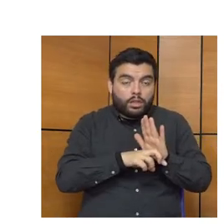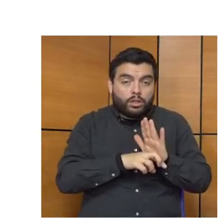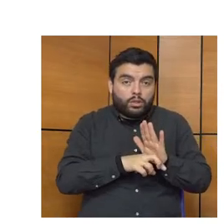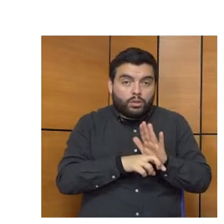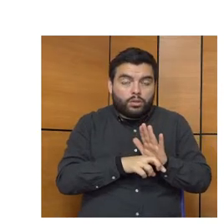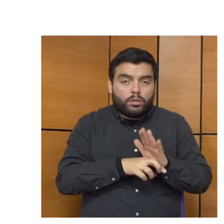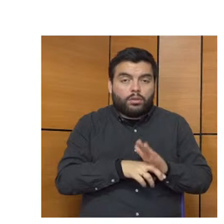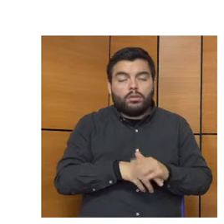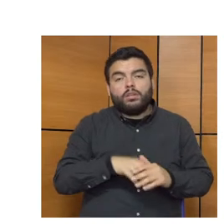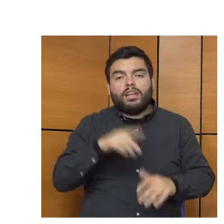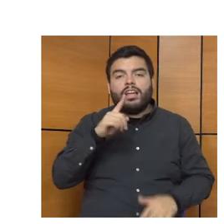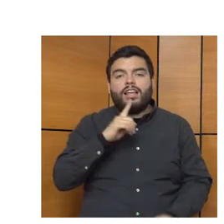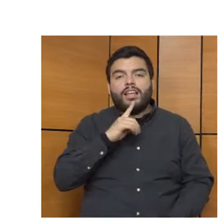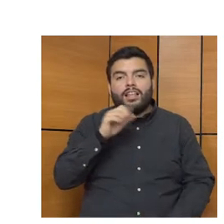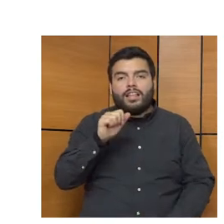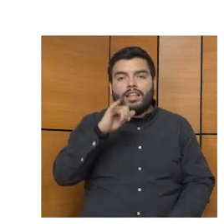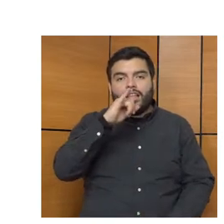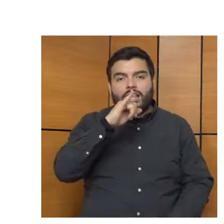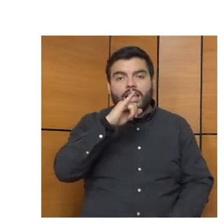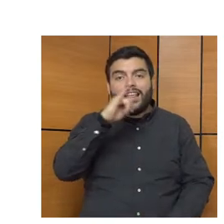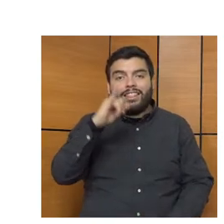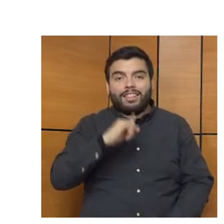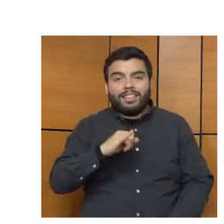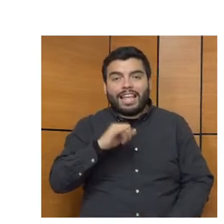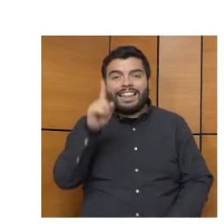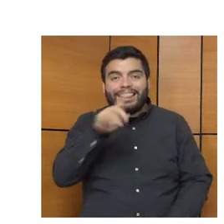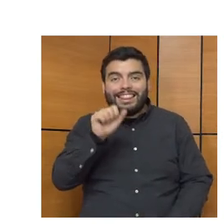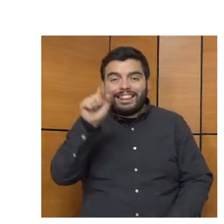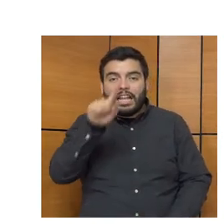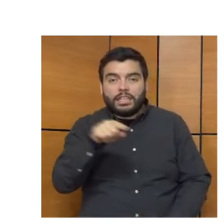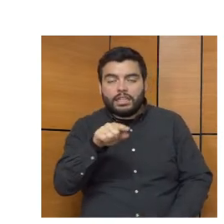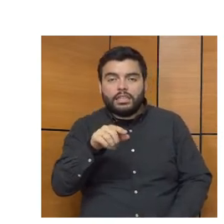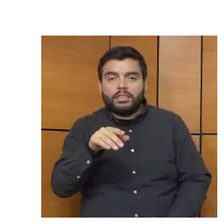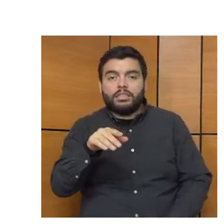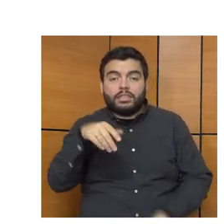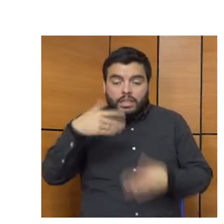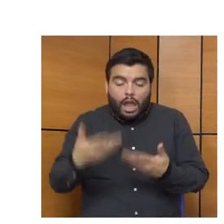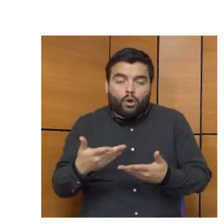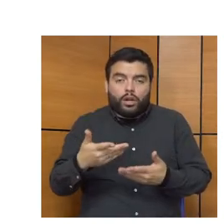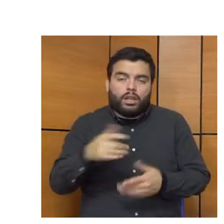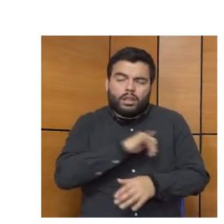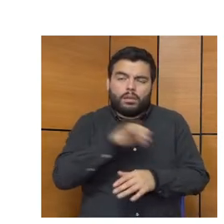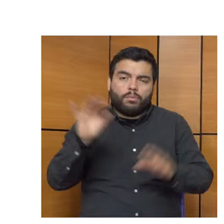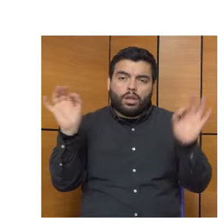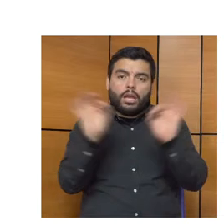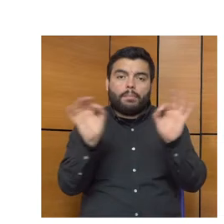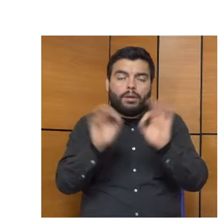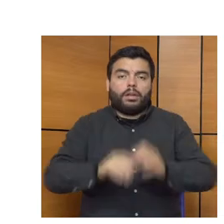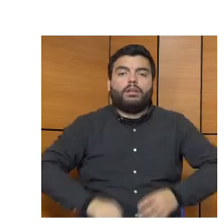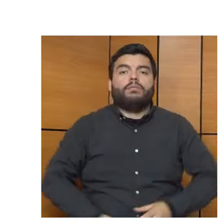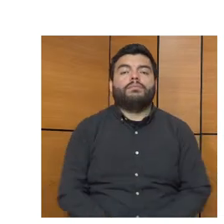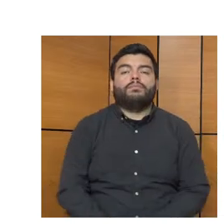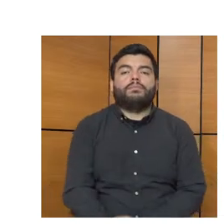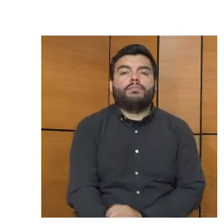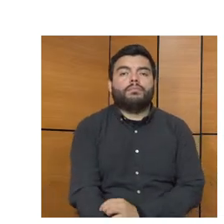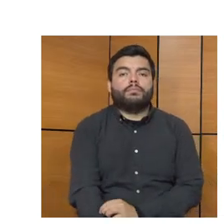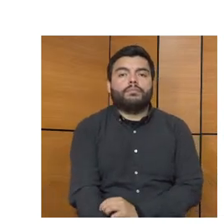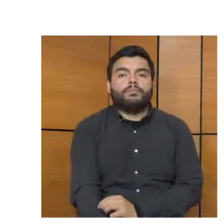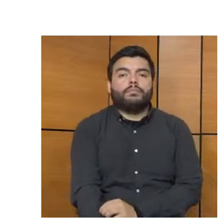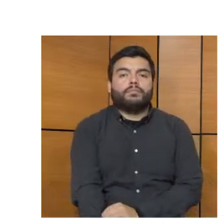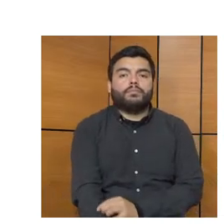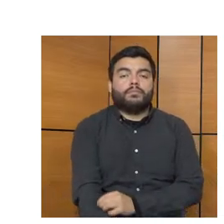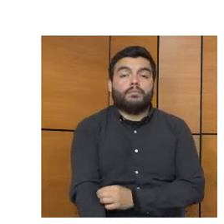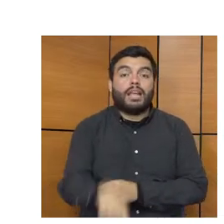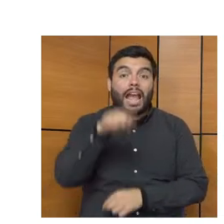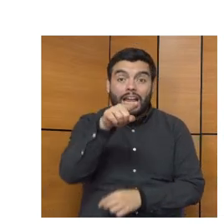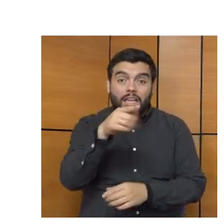les voy a explicar lo que es eso. Esta es mi presentación. Para que quiera más información, ahí hay una página